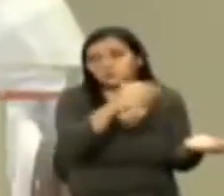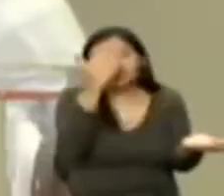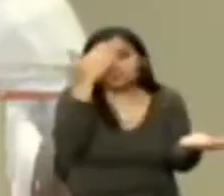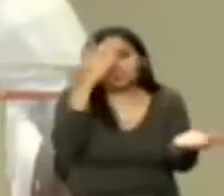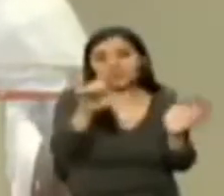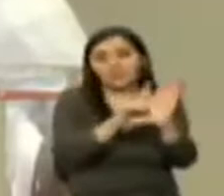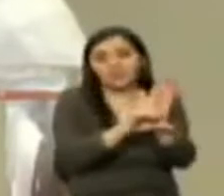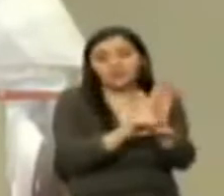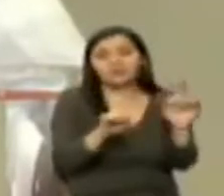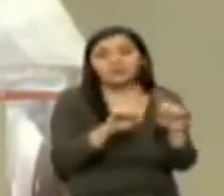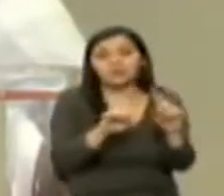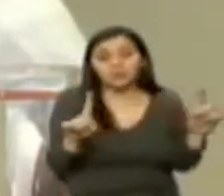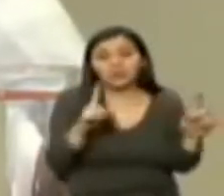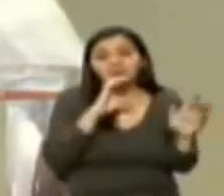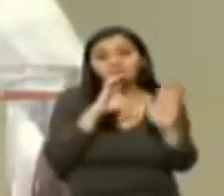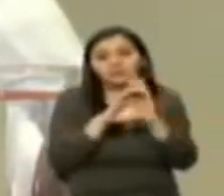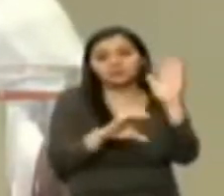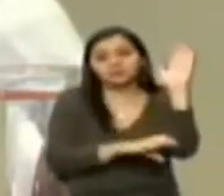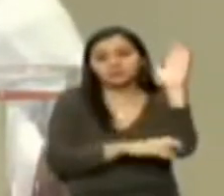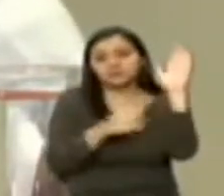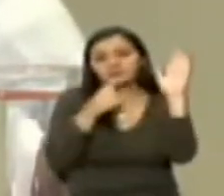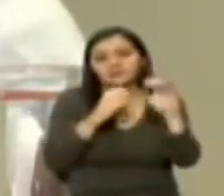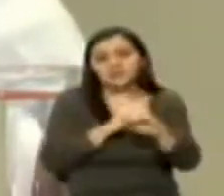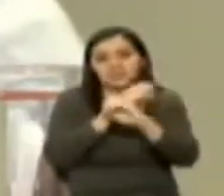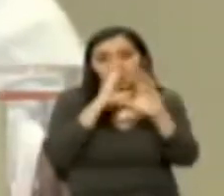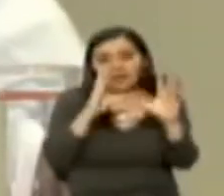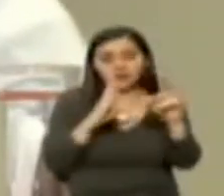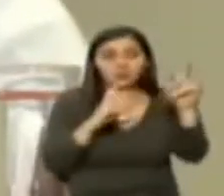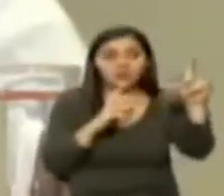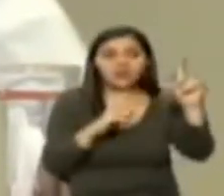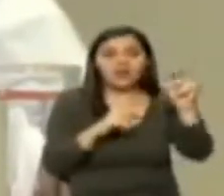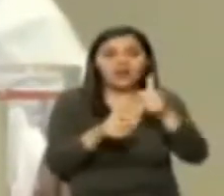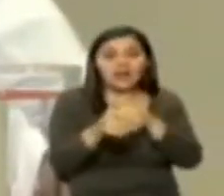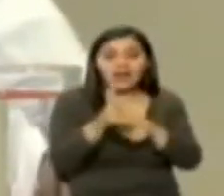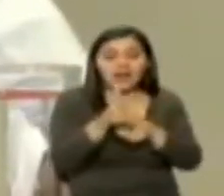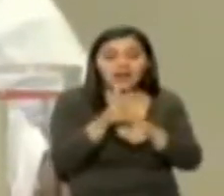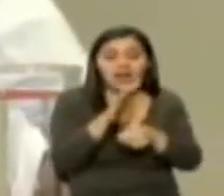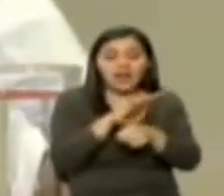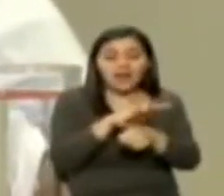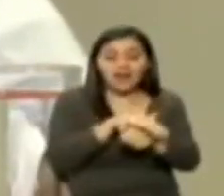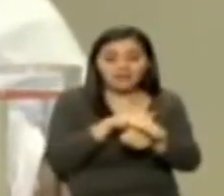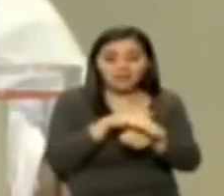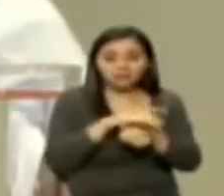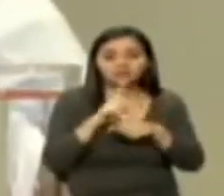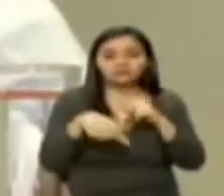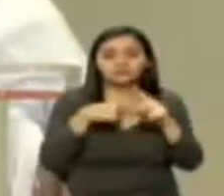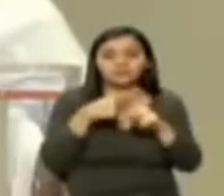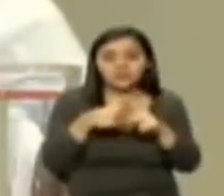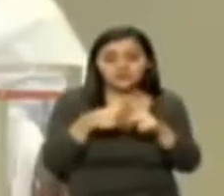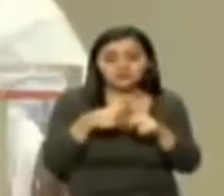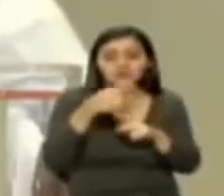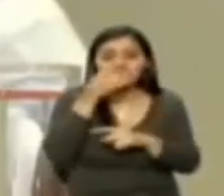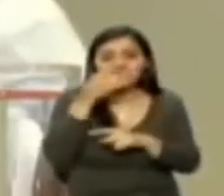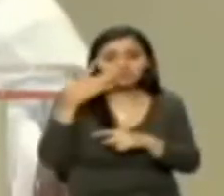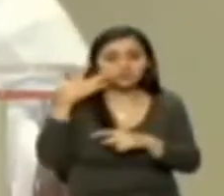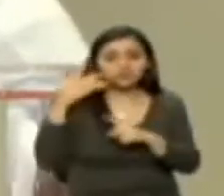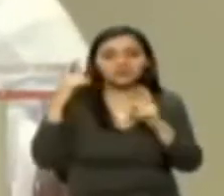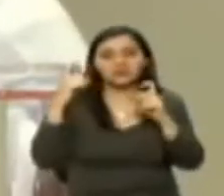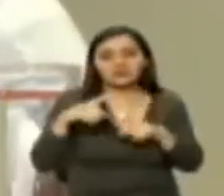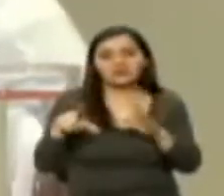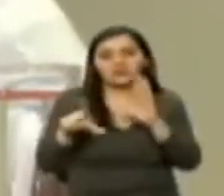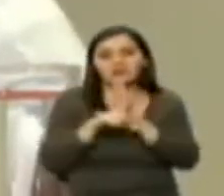pero es lo que manda la Constitución. O sea, tanto Galápagos cuanto la Amazonía son regiones especiales que tienen que tener una ley